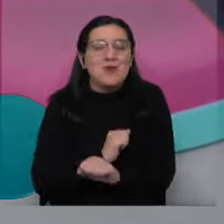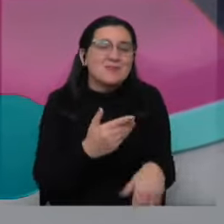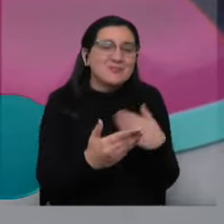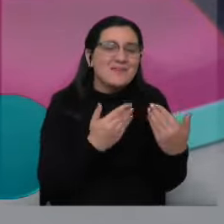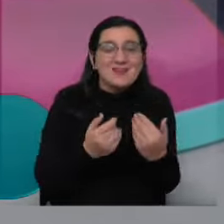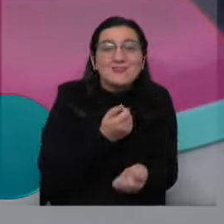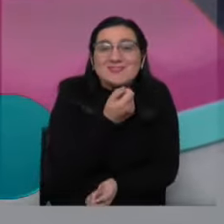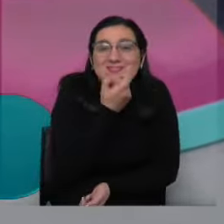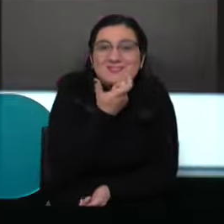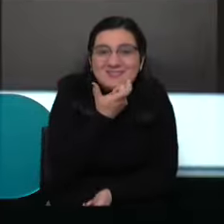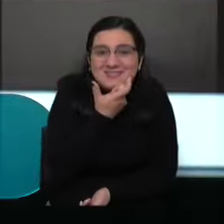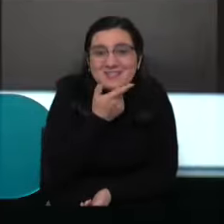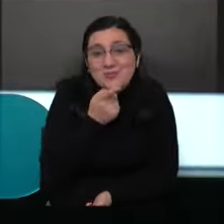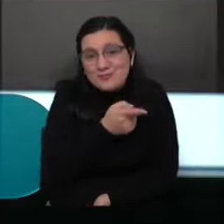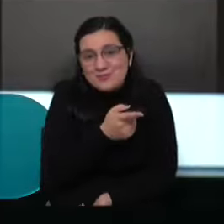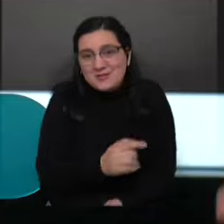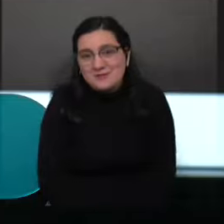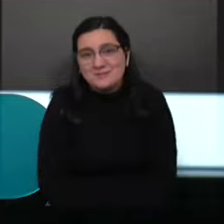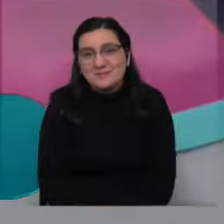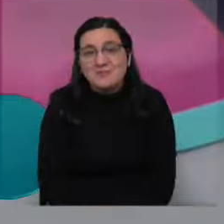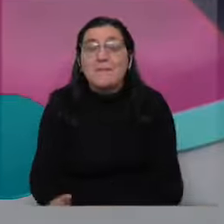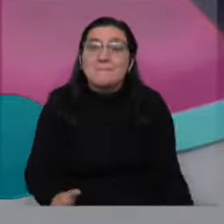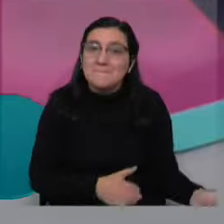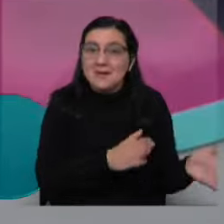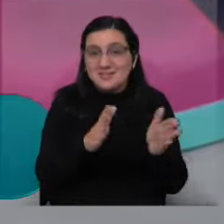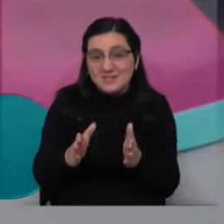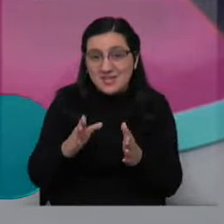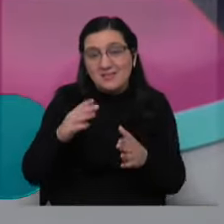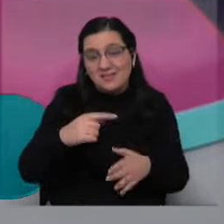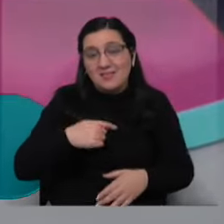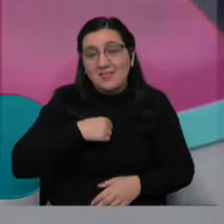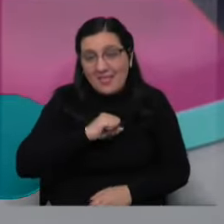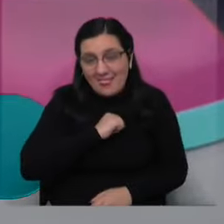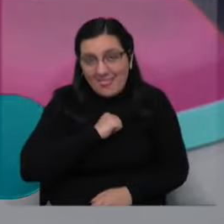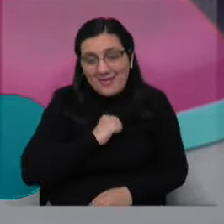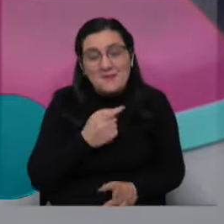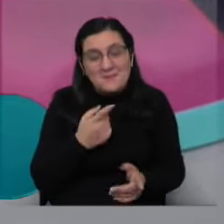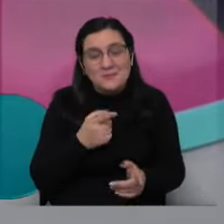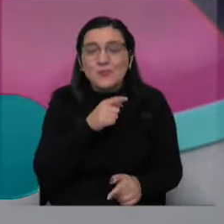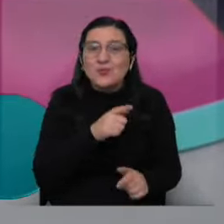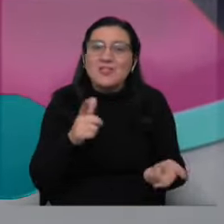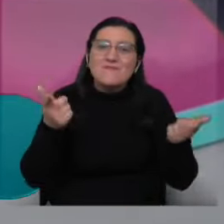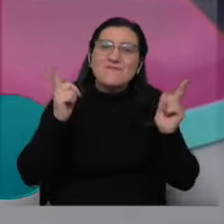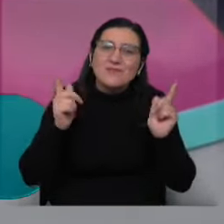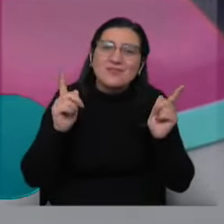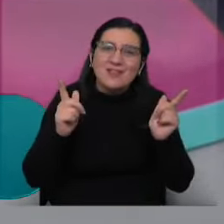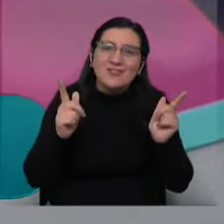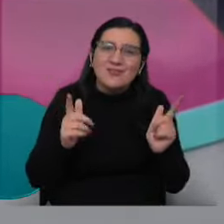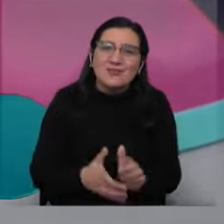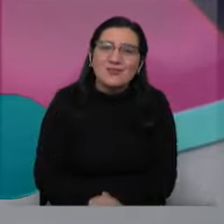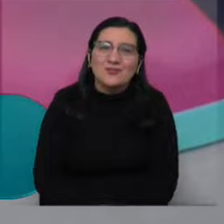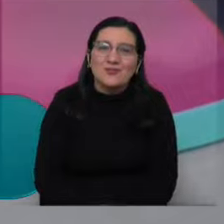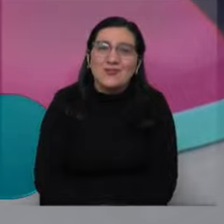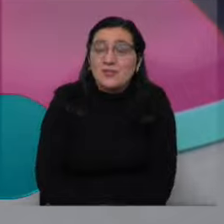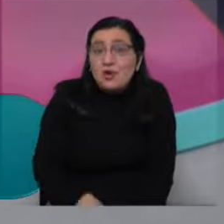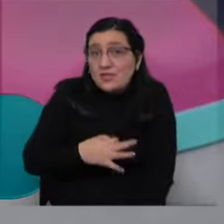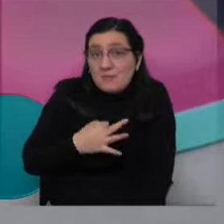esa sonrisa que tenés este Más allá de la de la enfermedad esto de estar disfrutando esto que que estamos que estamos